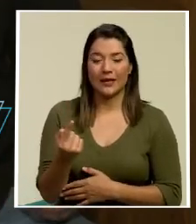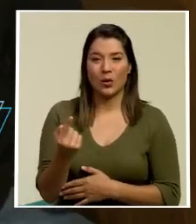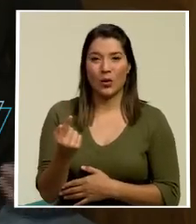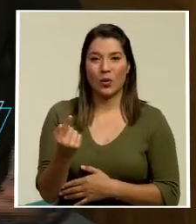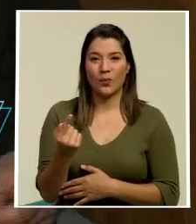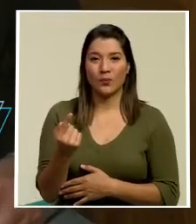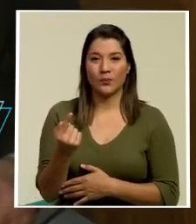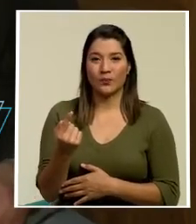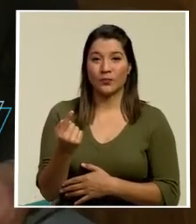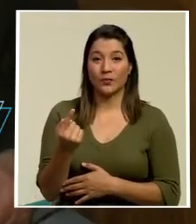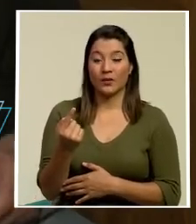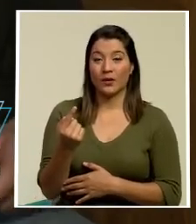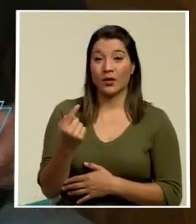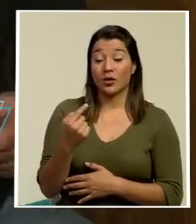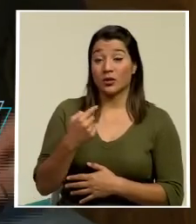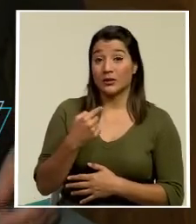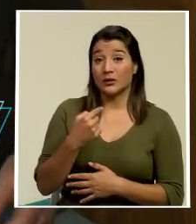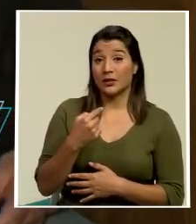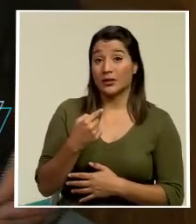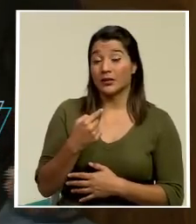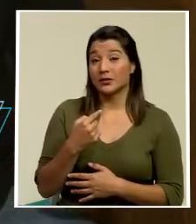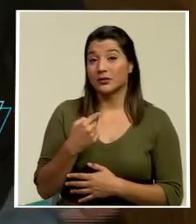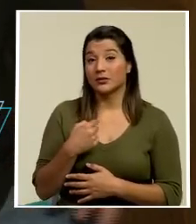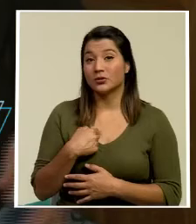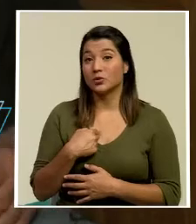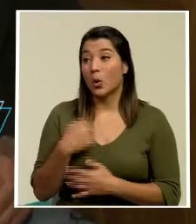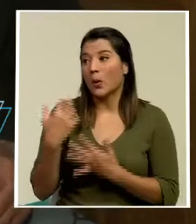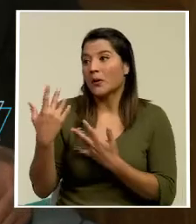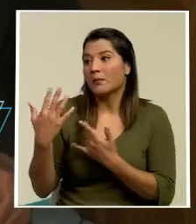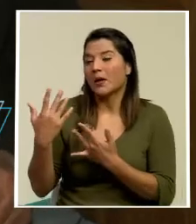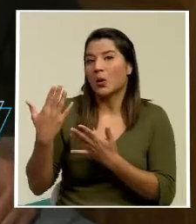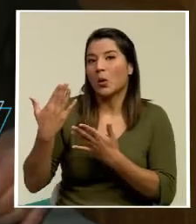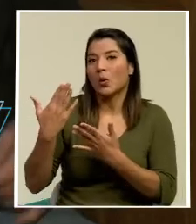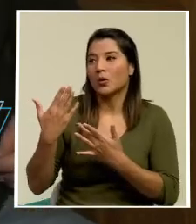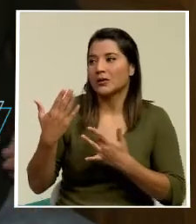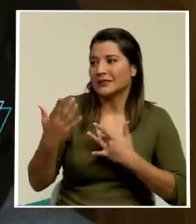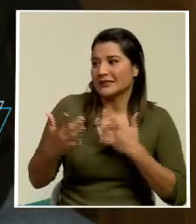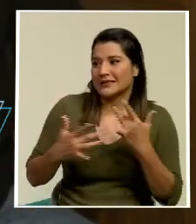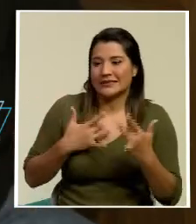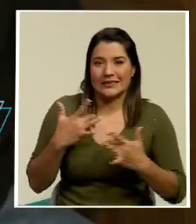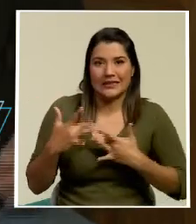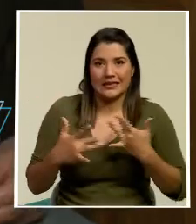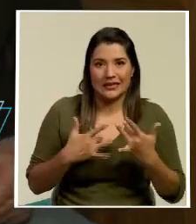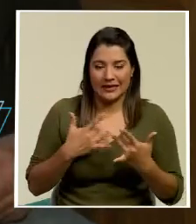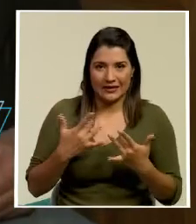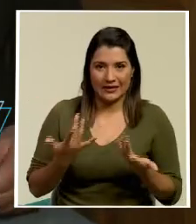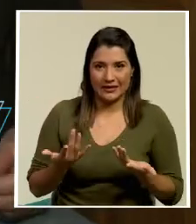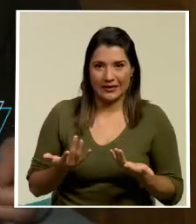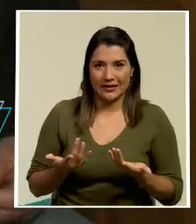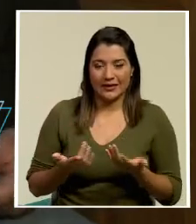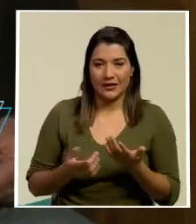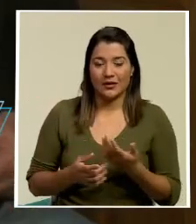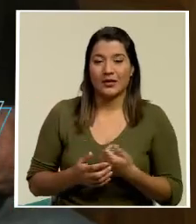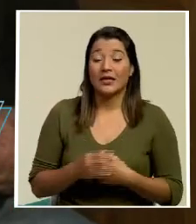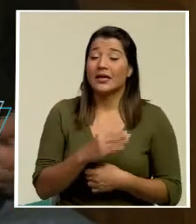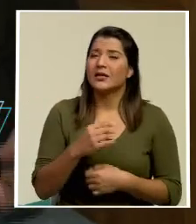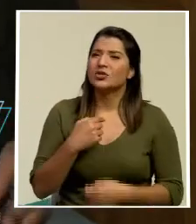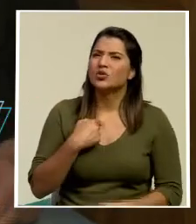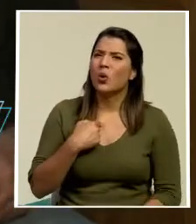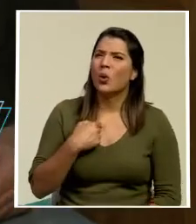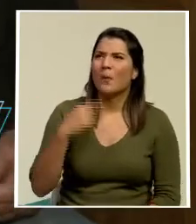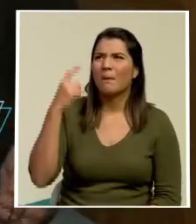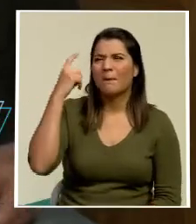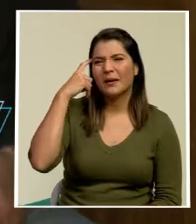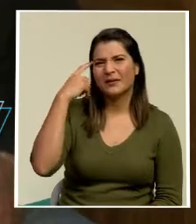Hemingway decía, yo espero a la inspiración trabajando. Y yo decía, pues, da